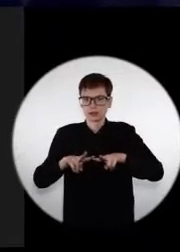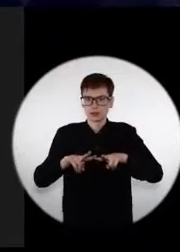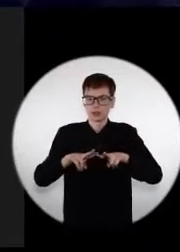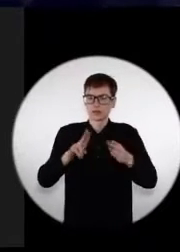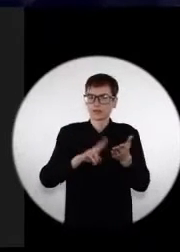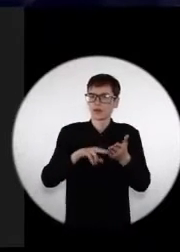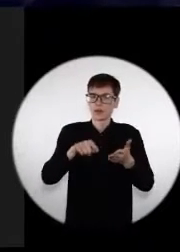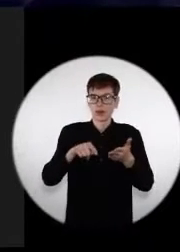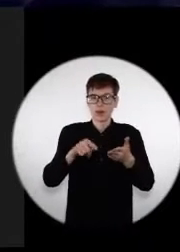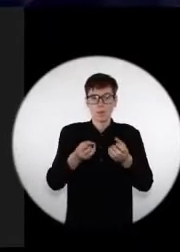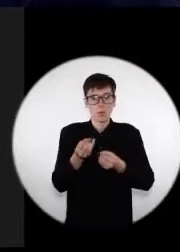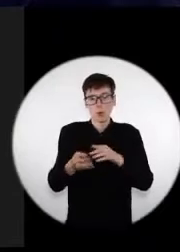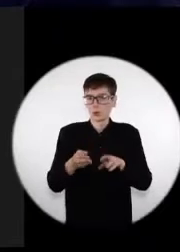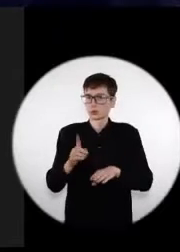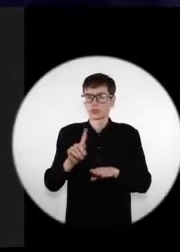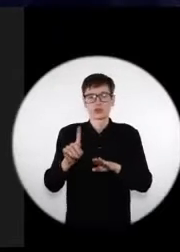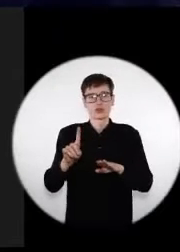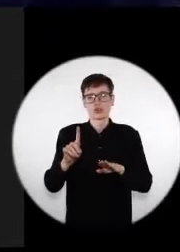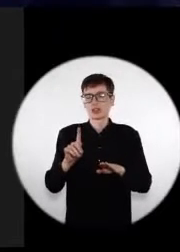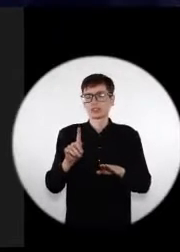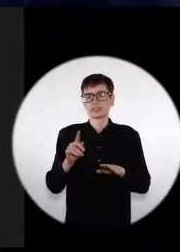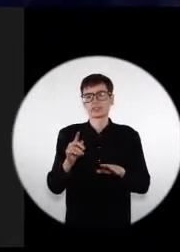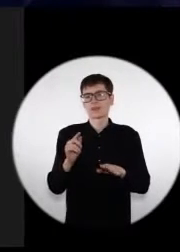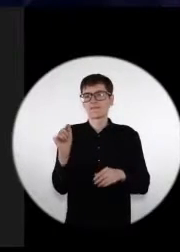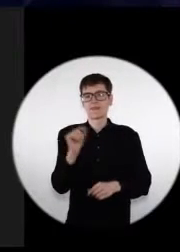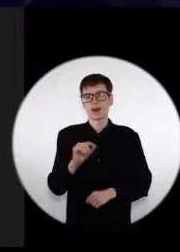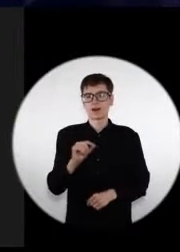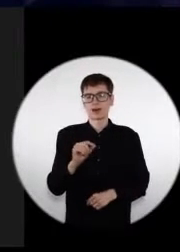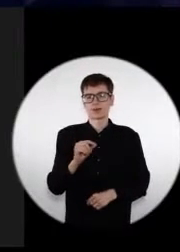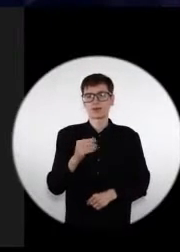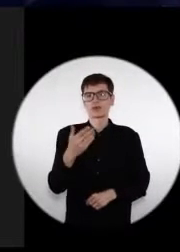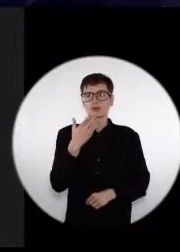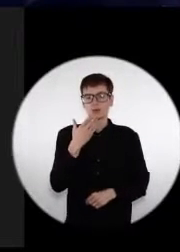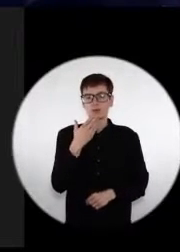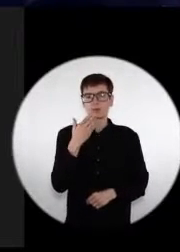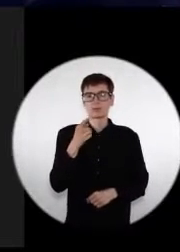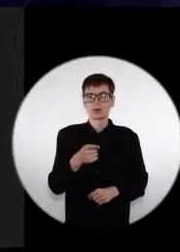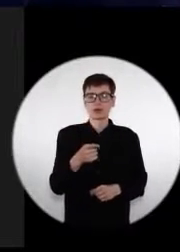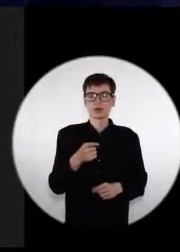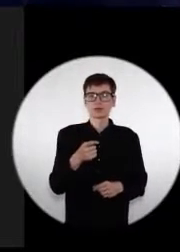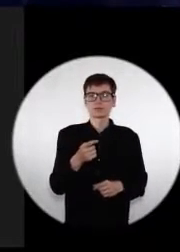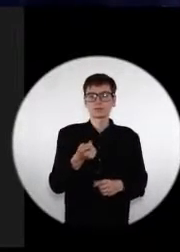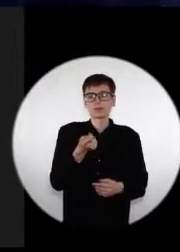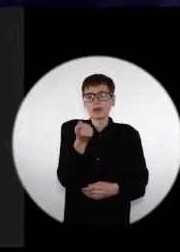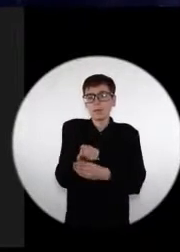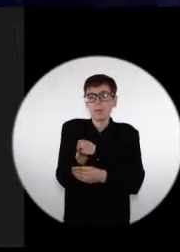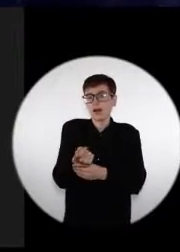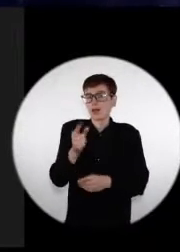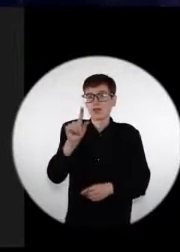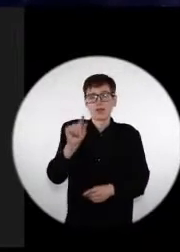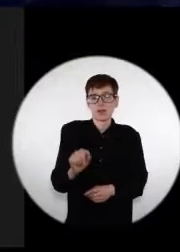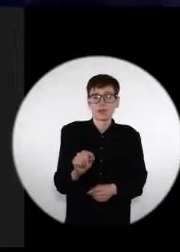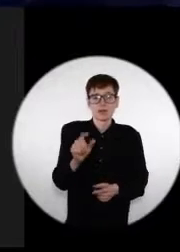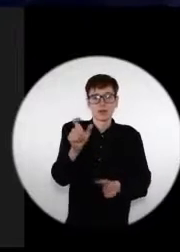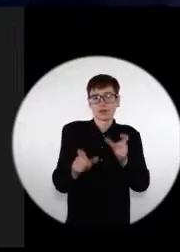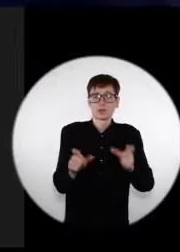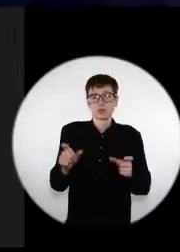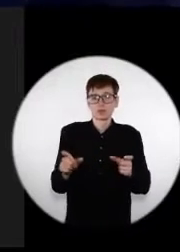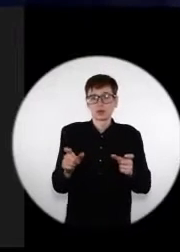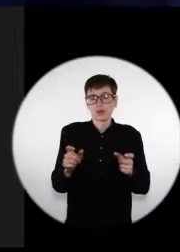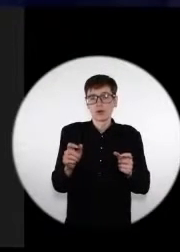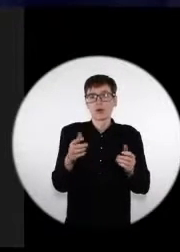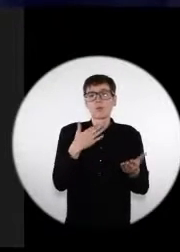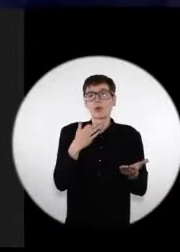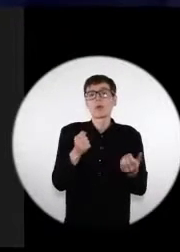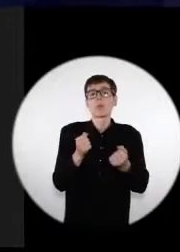necesitáis las tecnologías para hacerlo entonces producirlos no es barato y sobre todo producirlos con buena calidad y